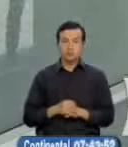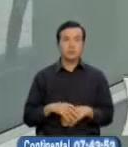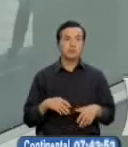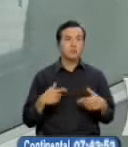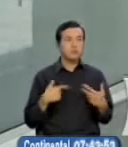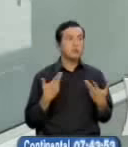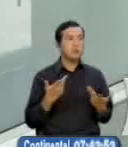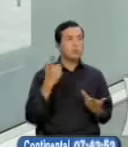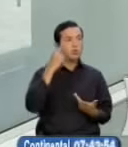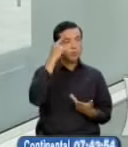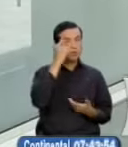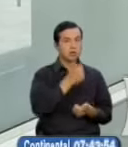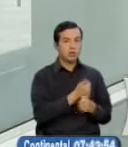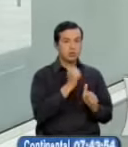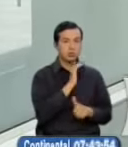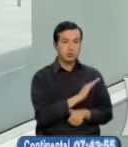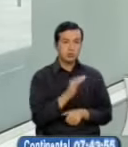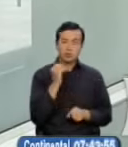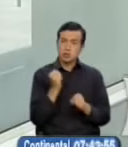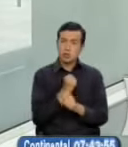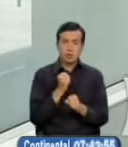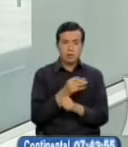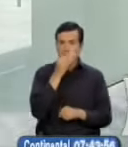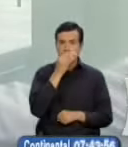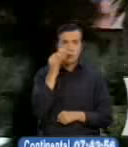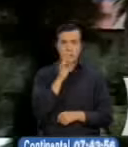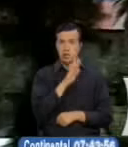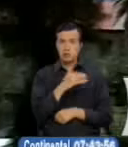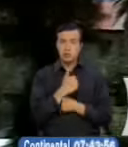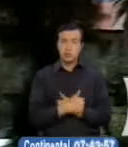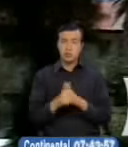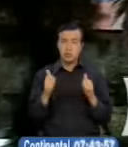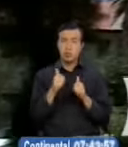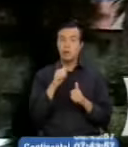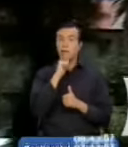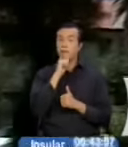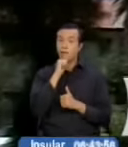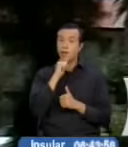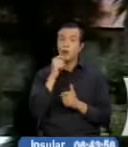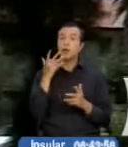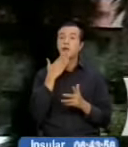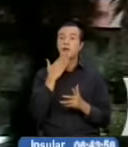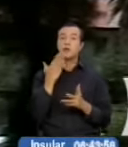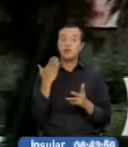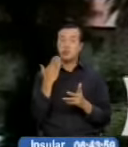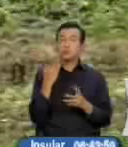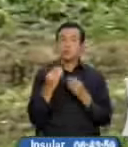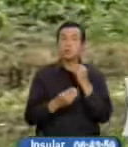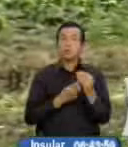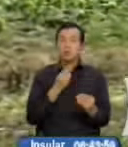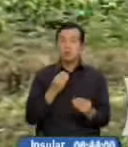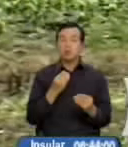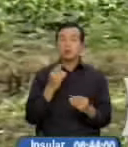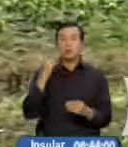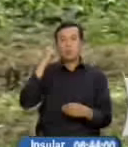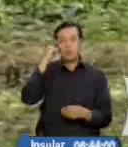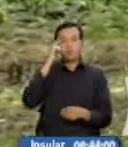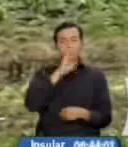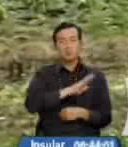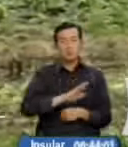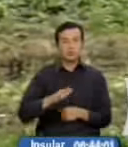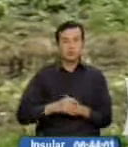hacer que estos gobiernos autónomos trabajen de veras en su autonomía. Y dice que la falta de descentralización le ha hecho daño a los gobiernos